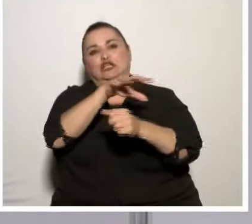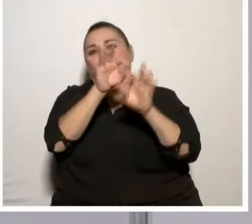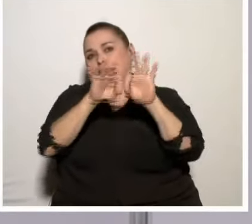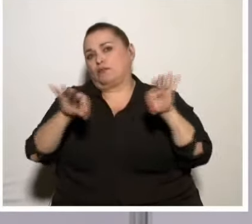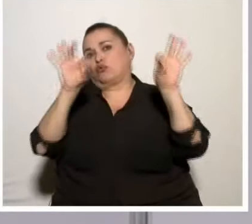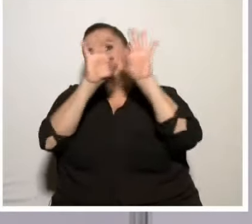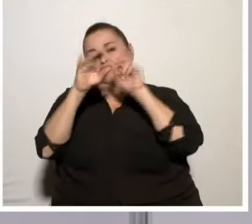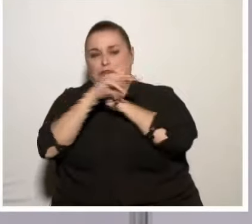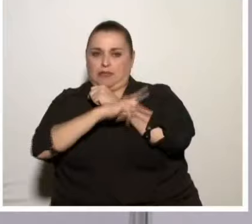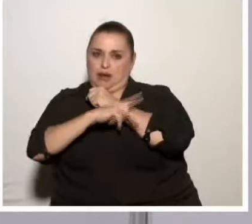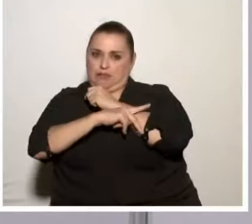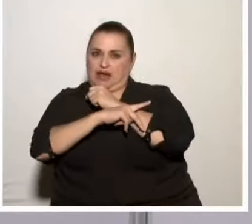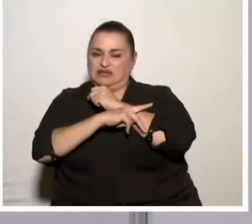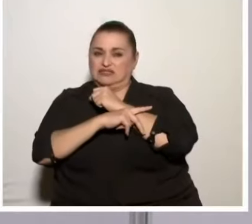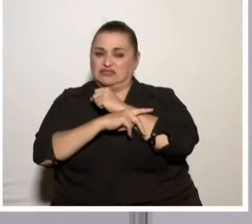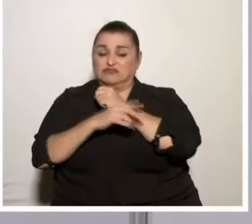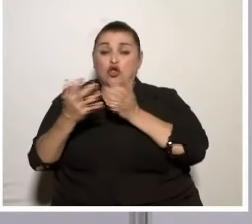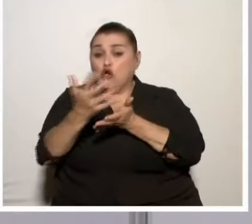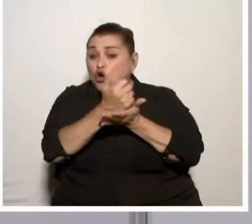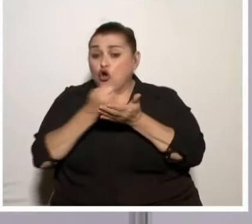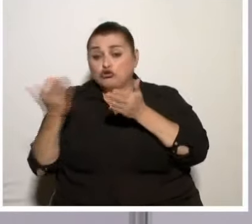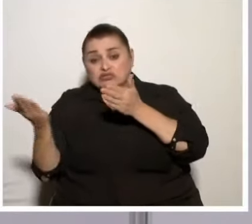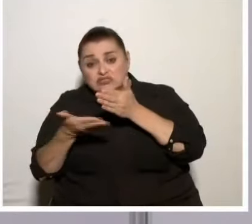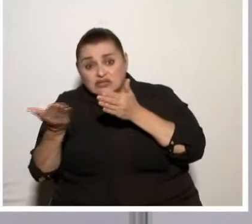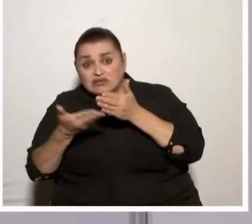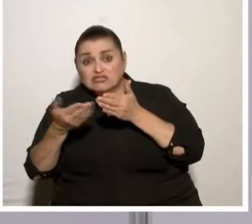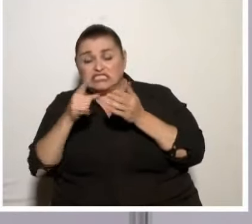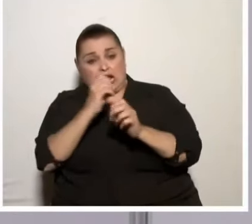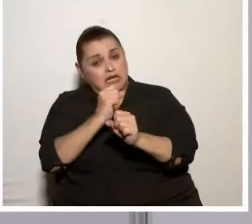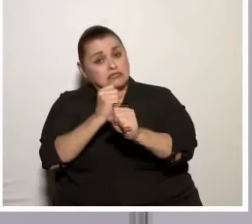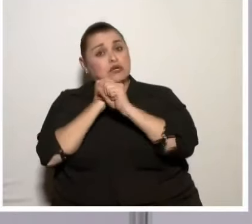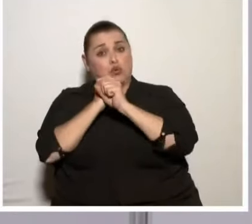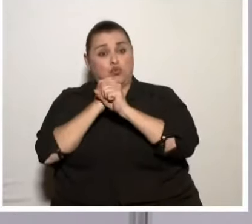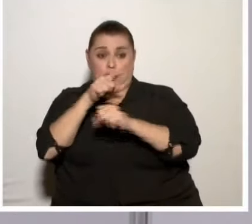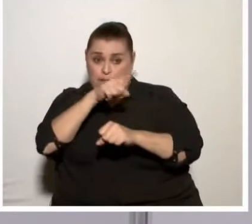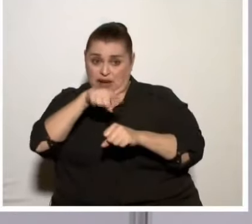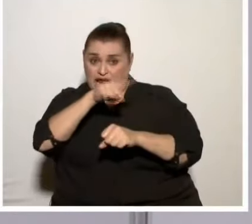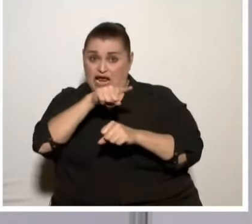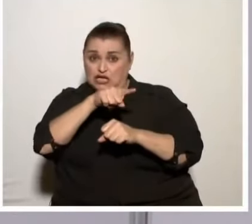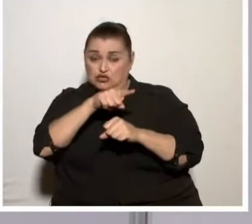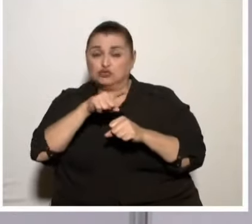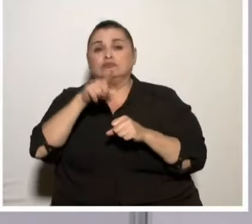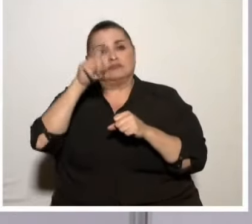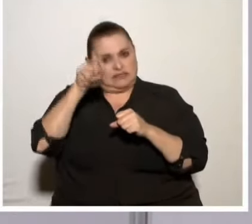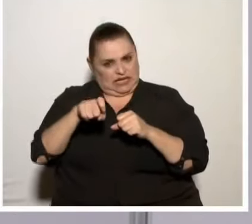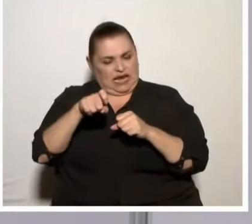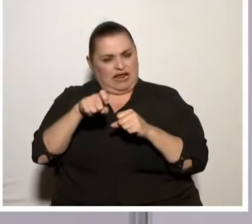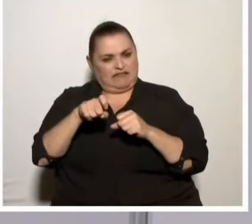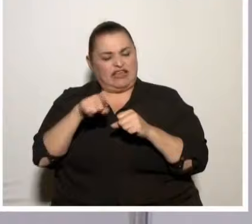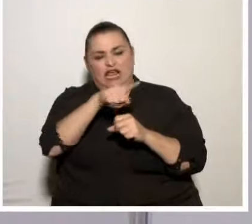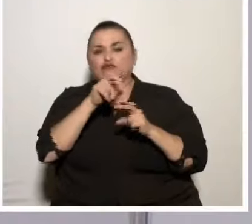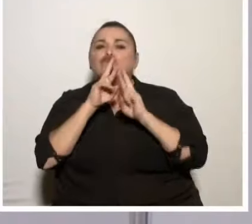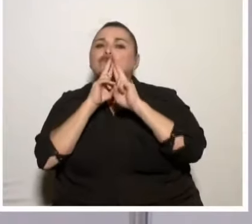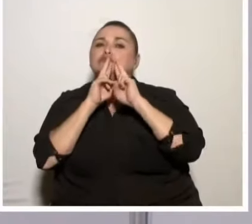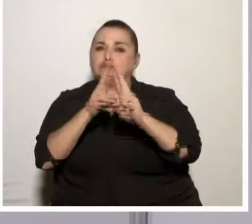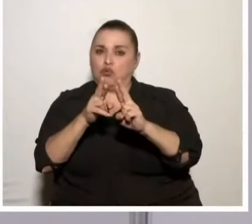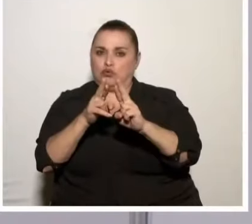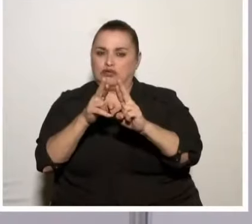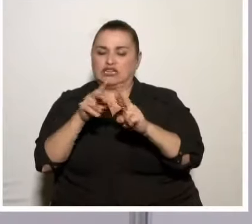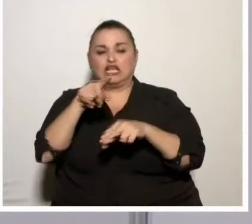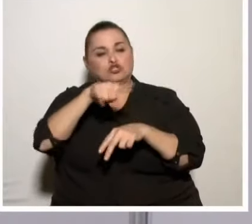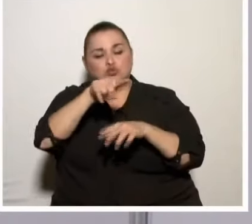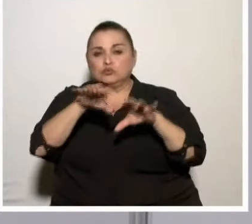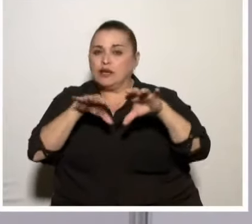para el país. La cosecha va a asegurarse para ellos y va a ser lo que va a responder para